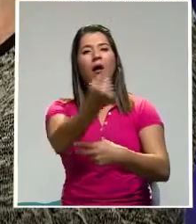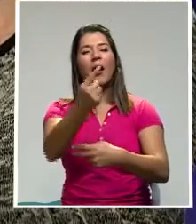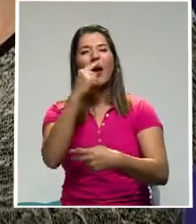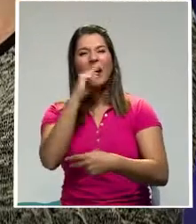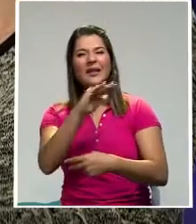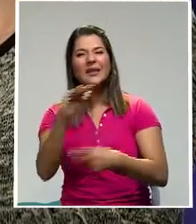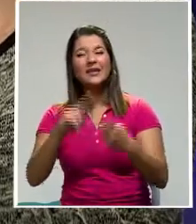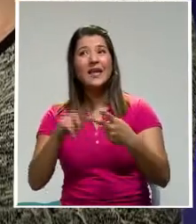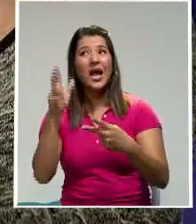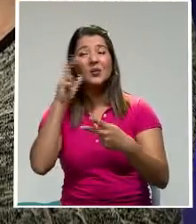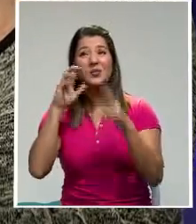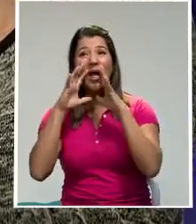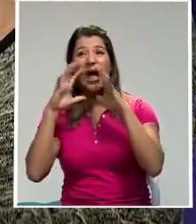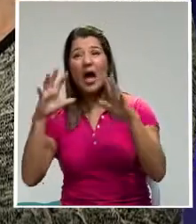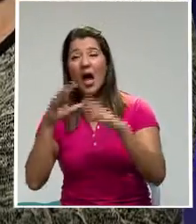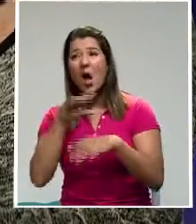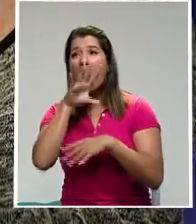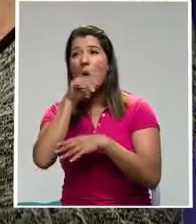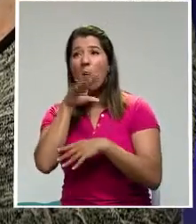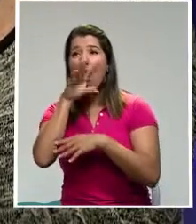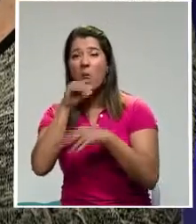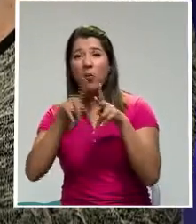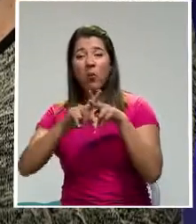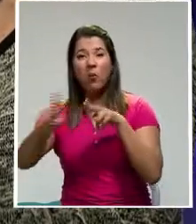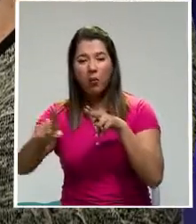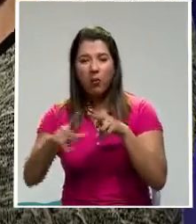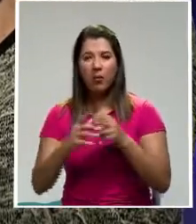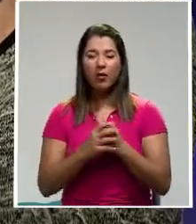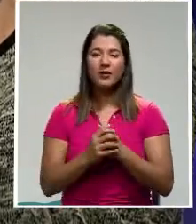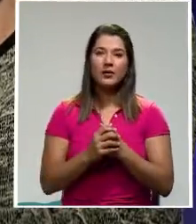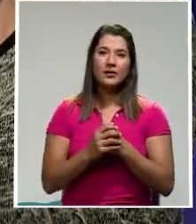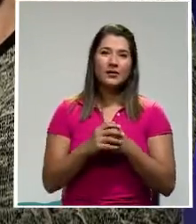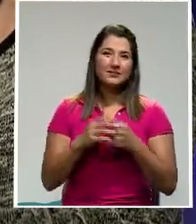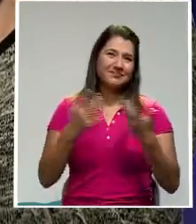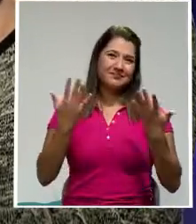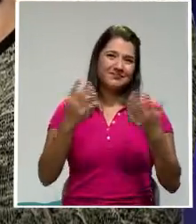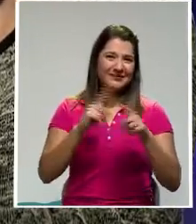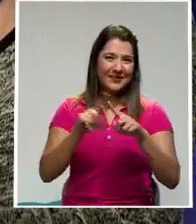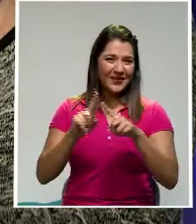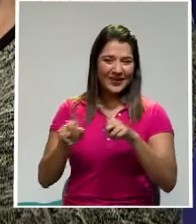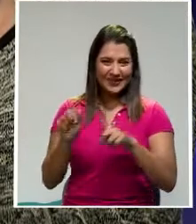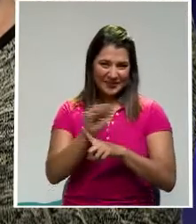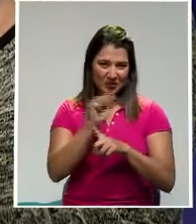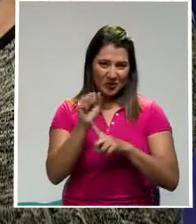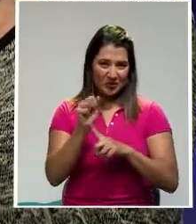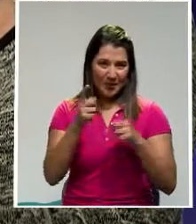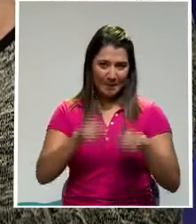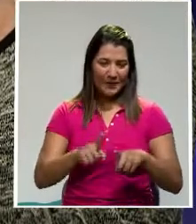escuchamos un grito, el perro se escapó, etcétera.